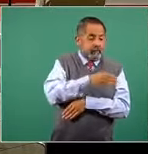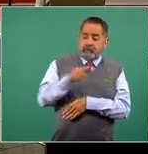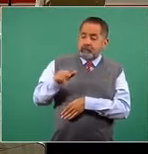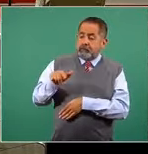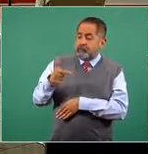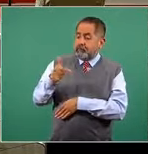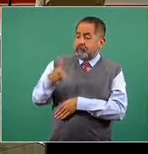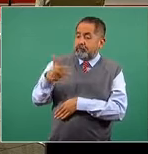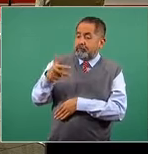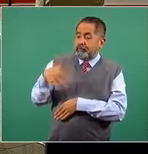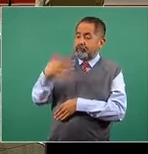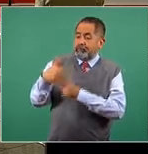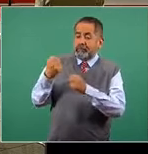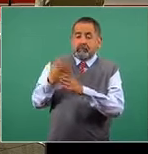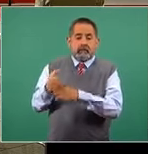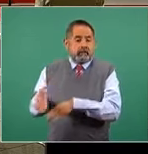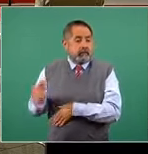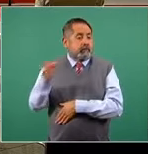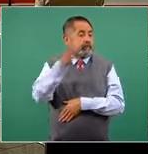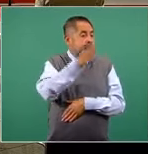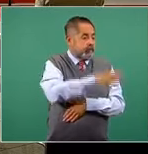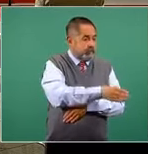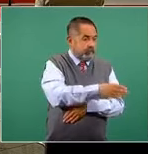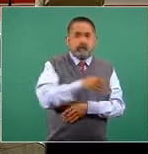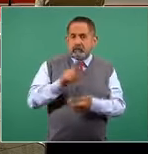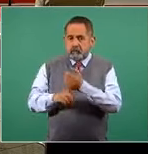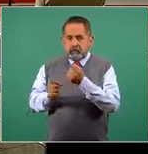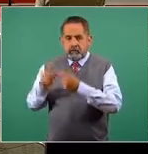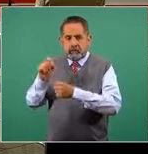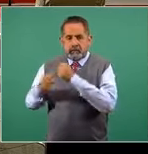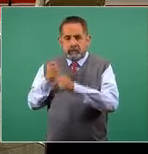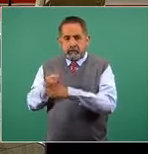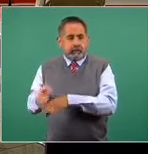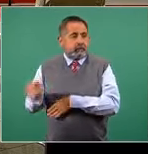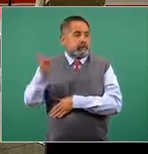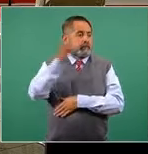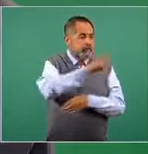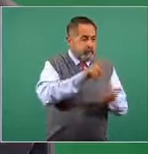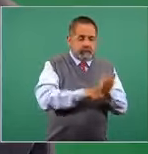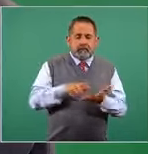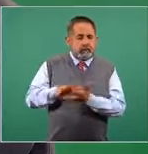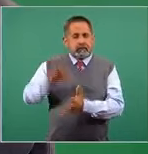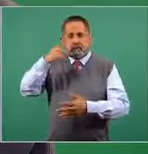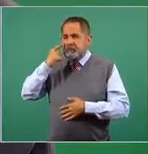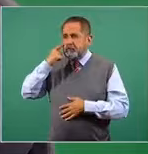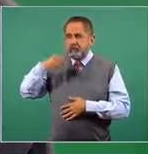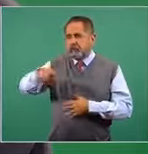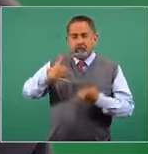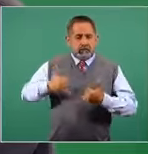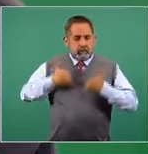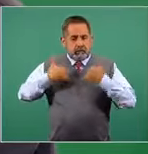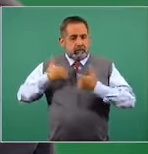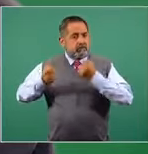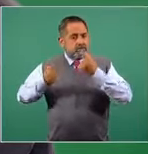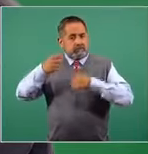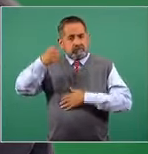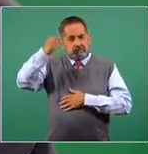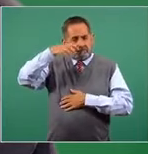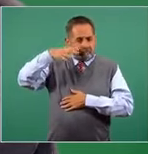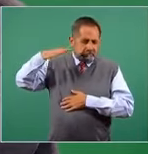13 años, 15 años, efectivamente hasta 20 años. Fueron particularmente adolescentes y adultos, algunos